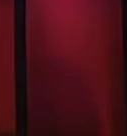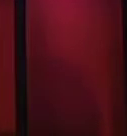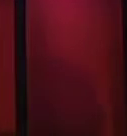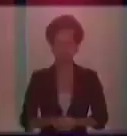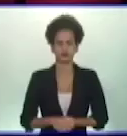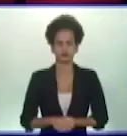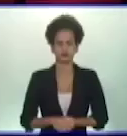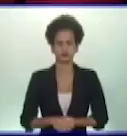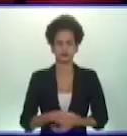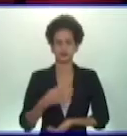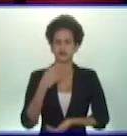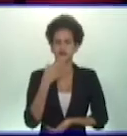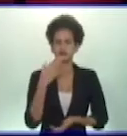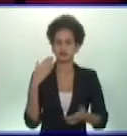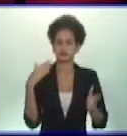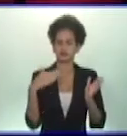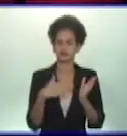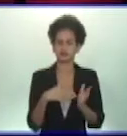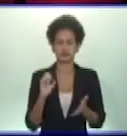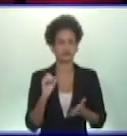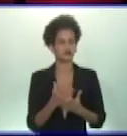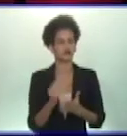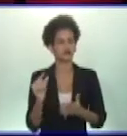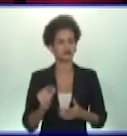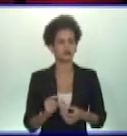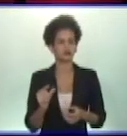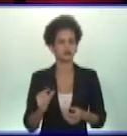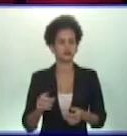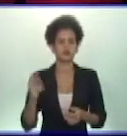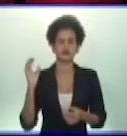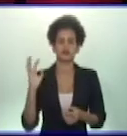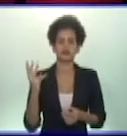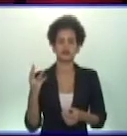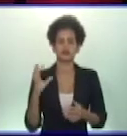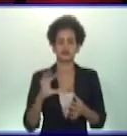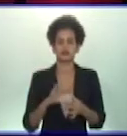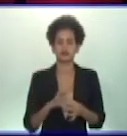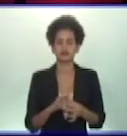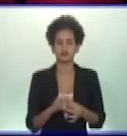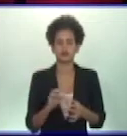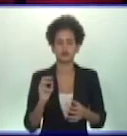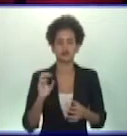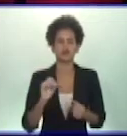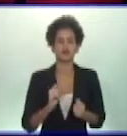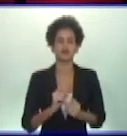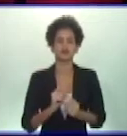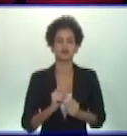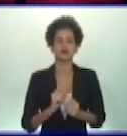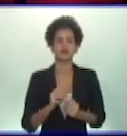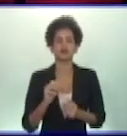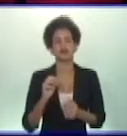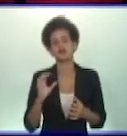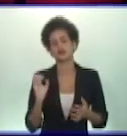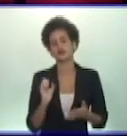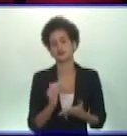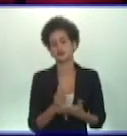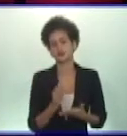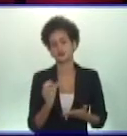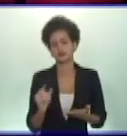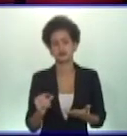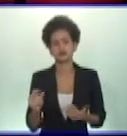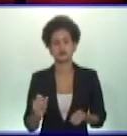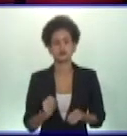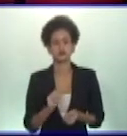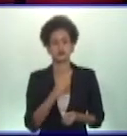Un saludo para todos los estudiantes de tercer grado, familiares y docentes que como cada semana nos sintonizan para continuar sistematizando